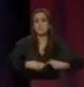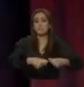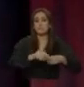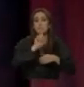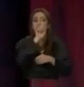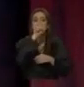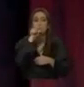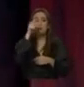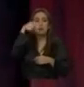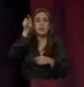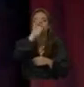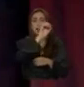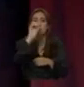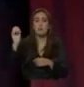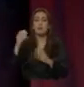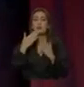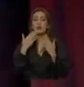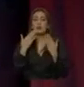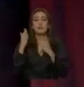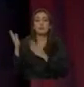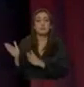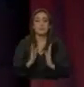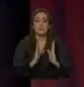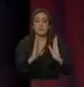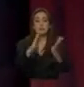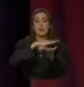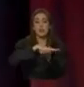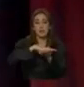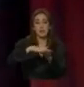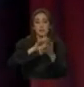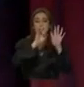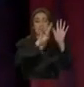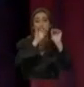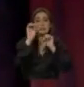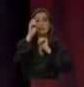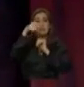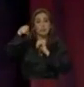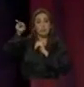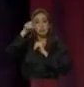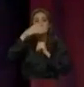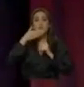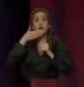y atrajimos 700 millones de dólares para concesiones portuarias.